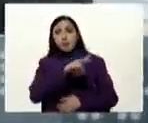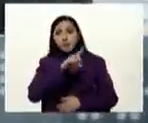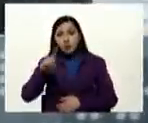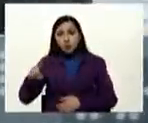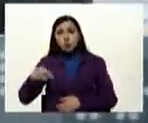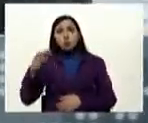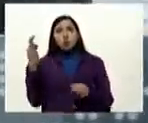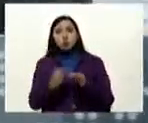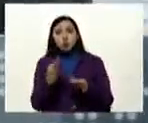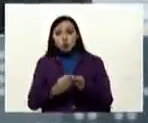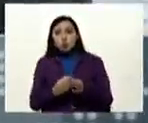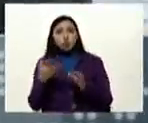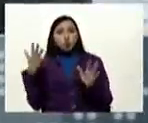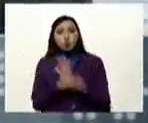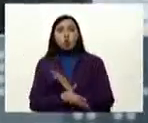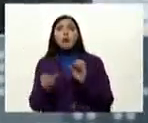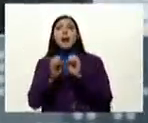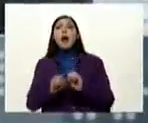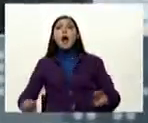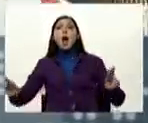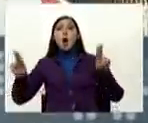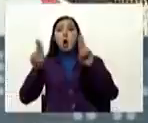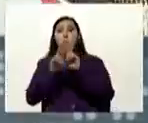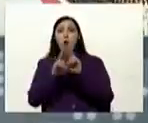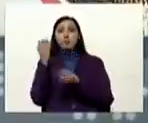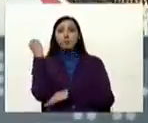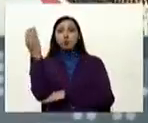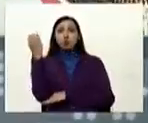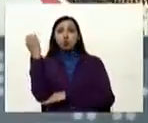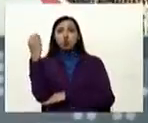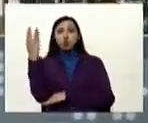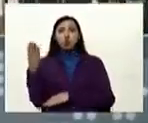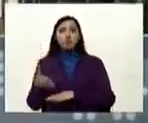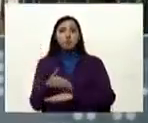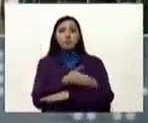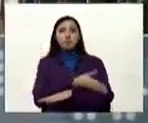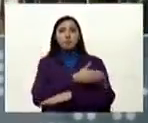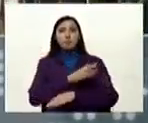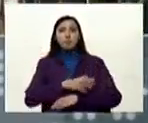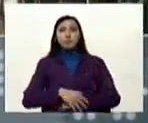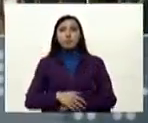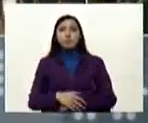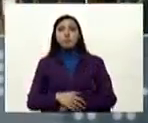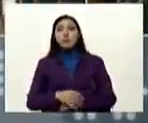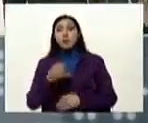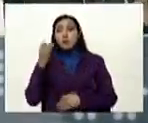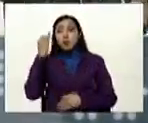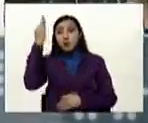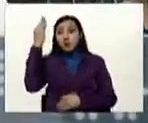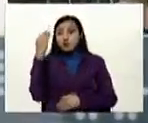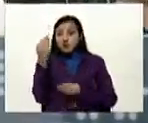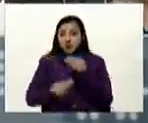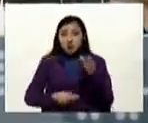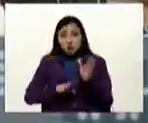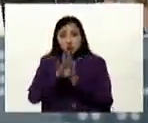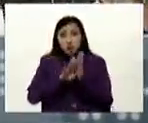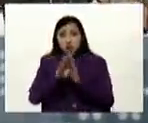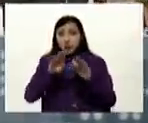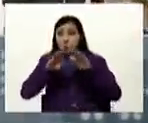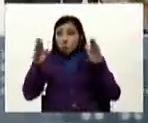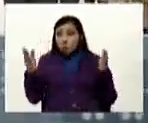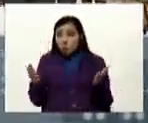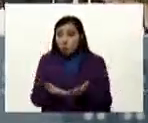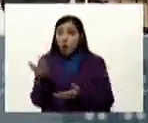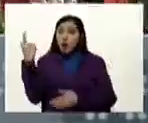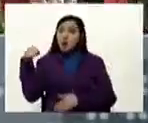septiembre ante la Asamblea General de Naciones Unidas. Esta Iniciativa del Desarrollo Global tiene